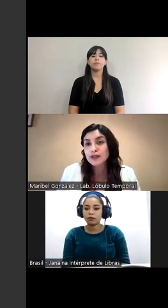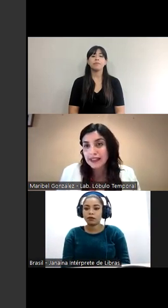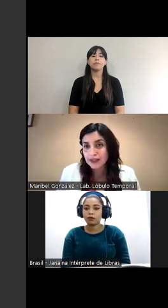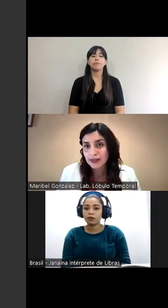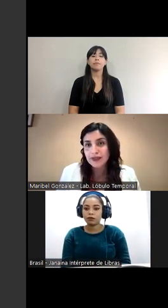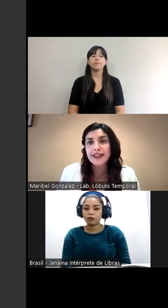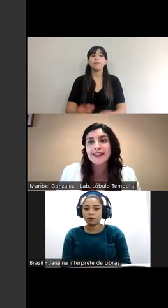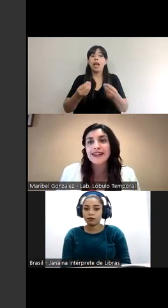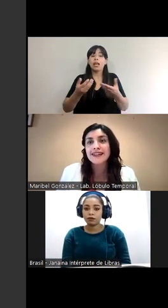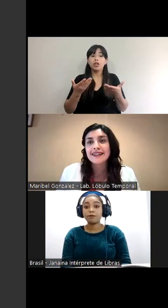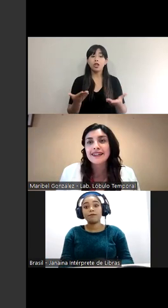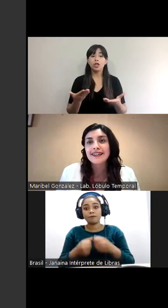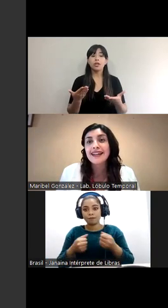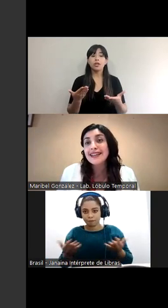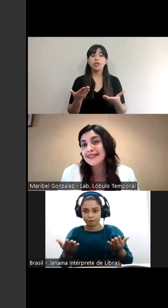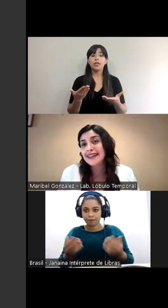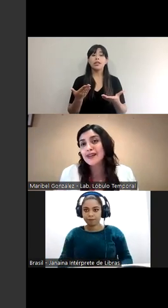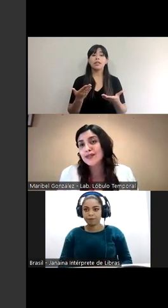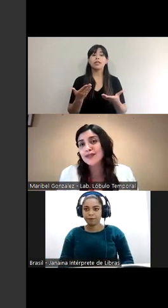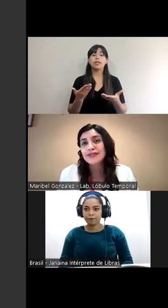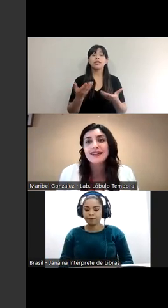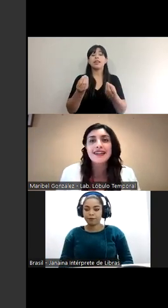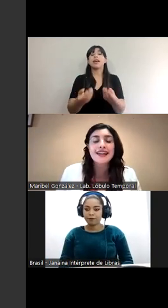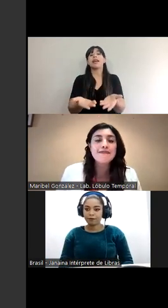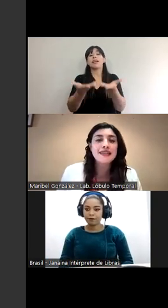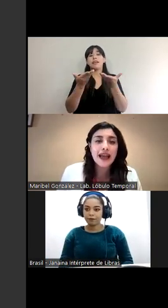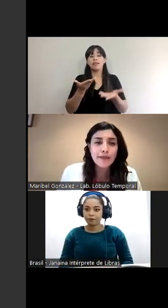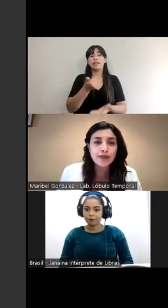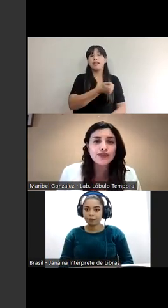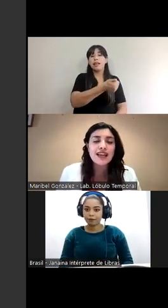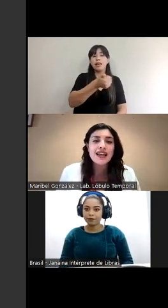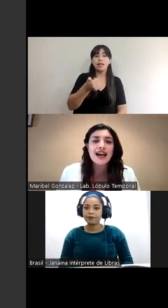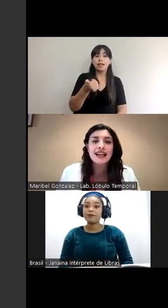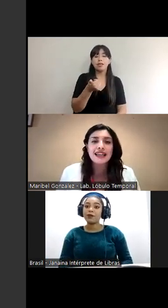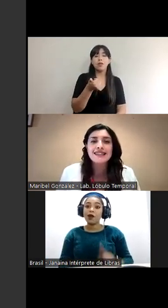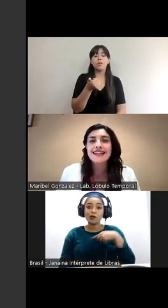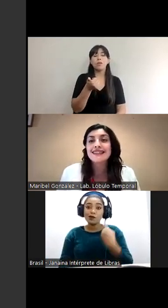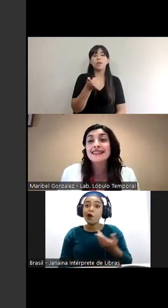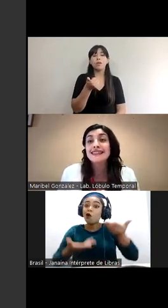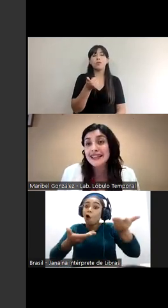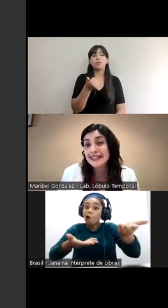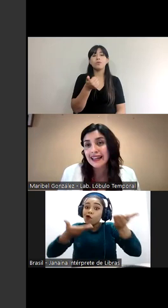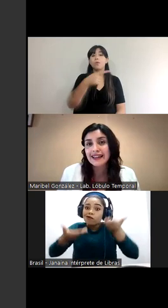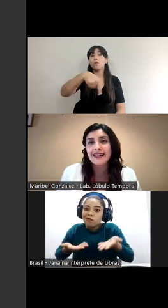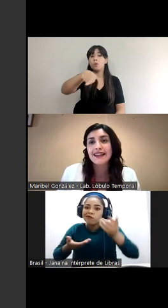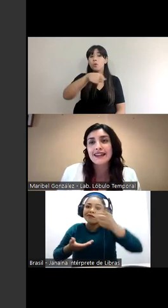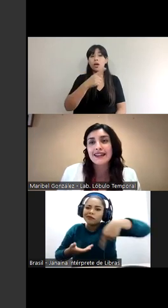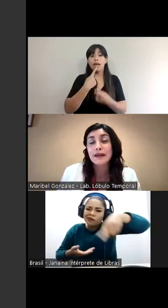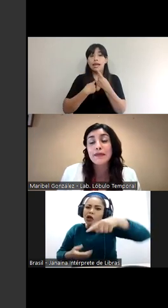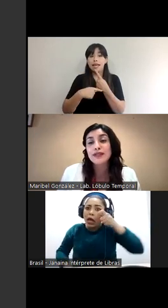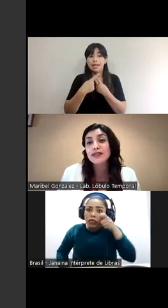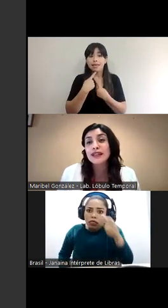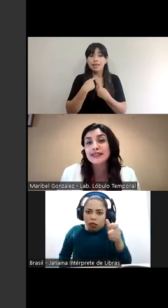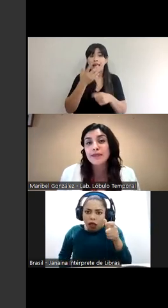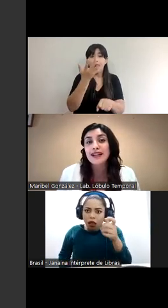Por lo tanto, las y los invitamos a que, si les interesa